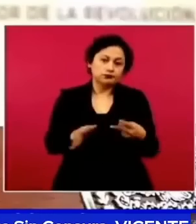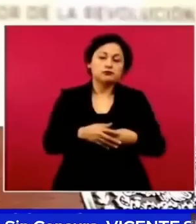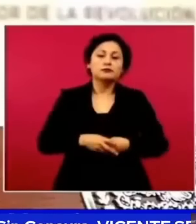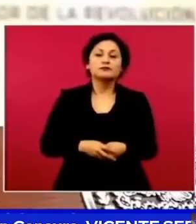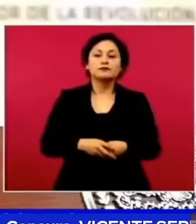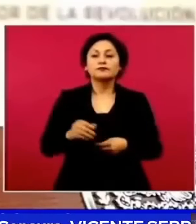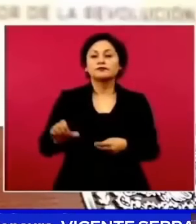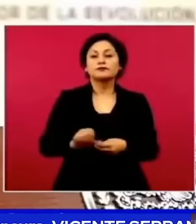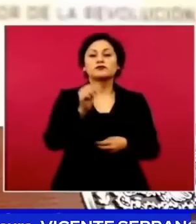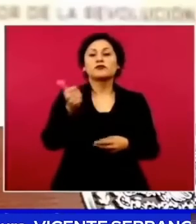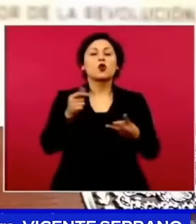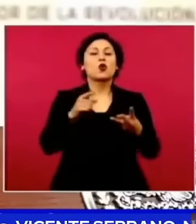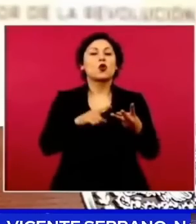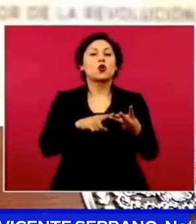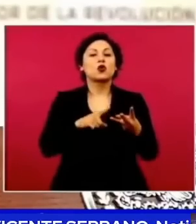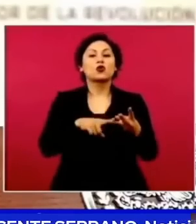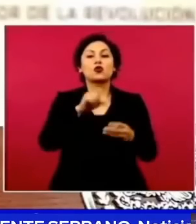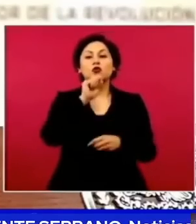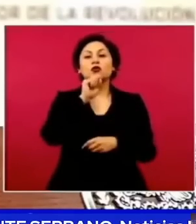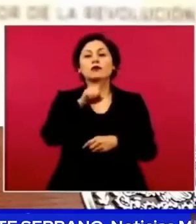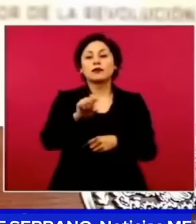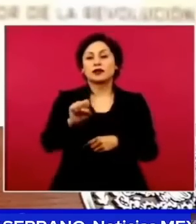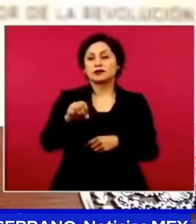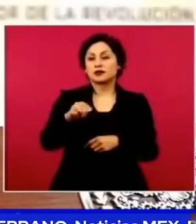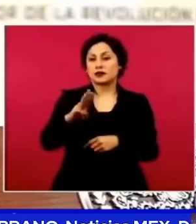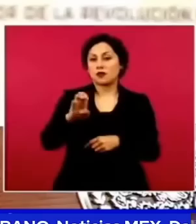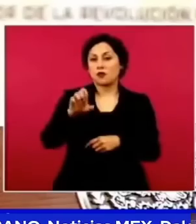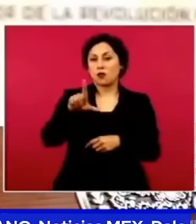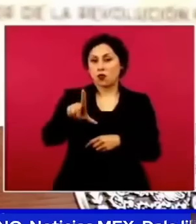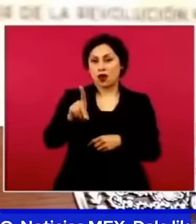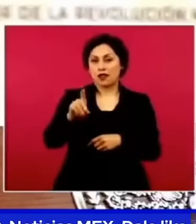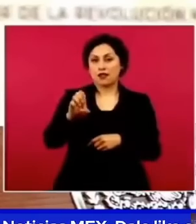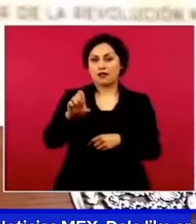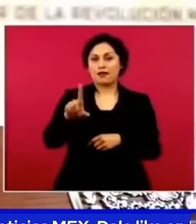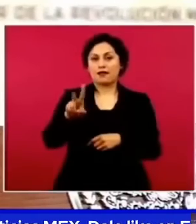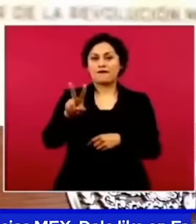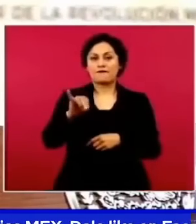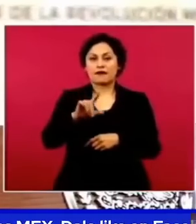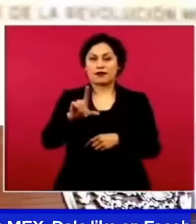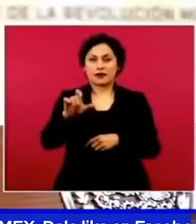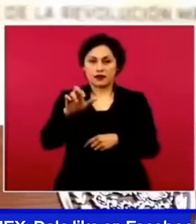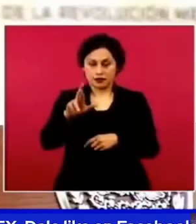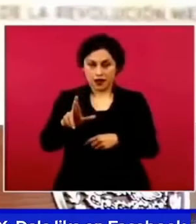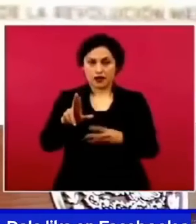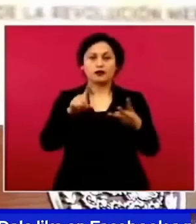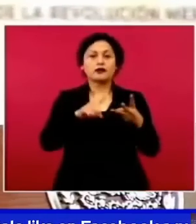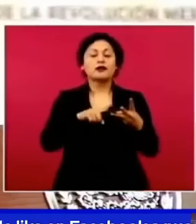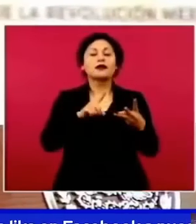y otro finado, Samuel del Villar, que era procurador